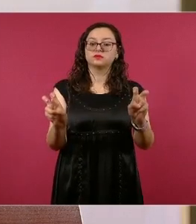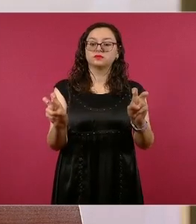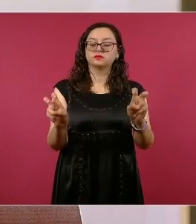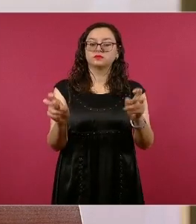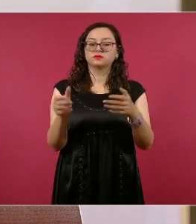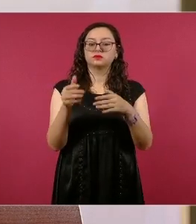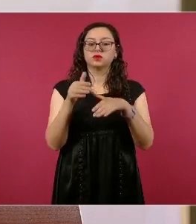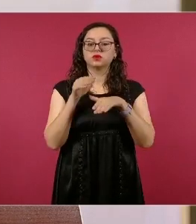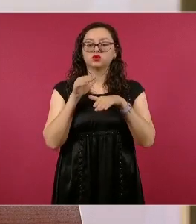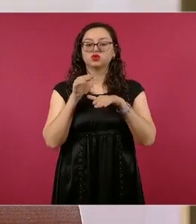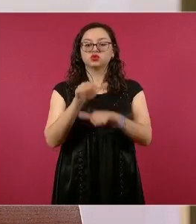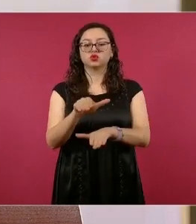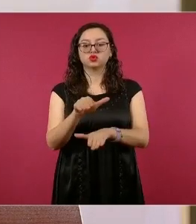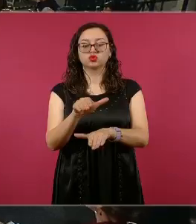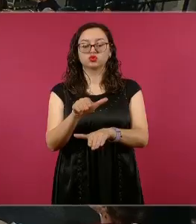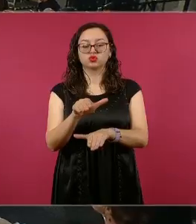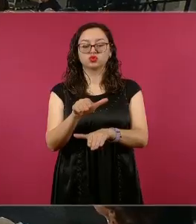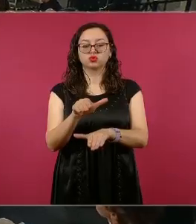informando